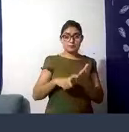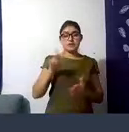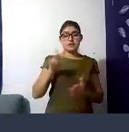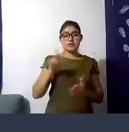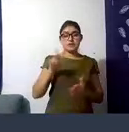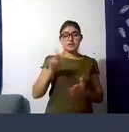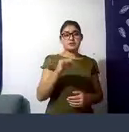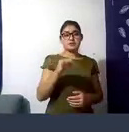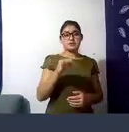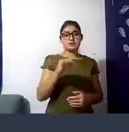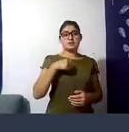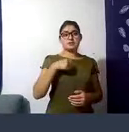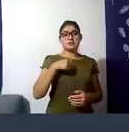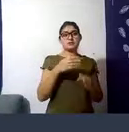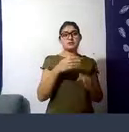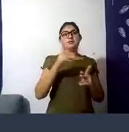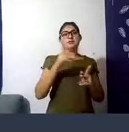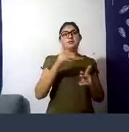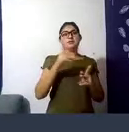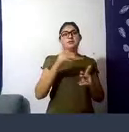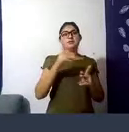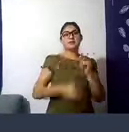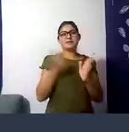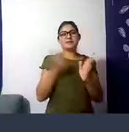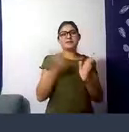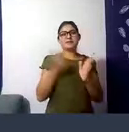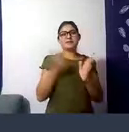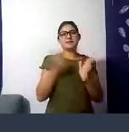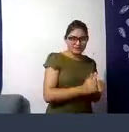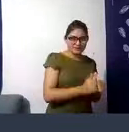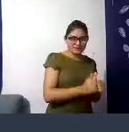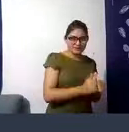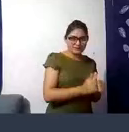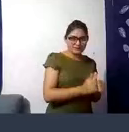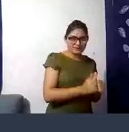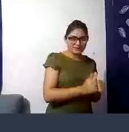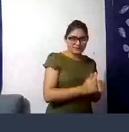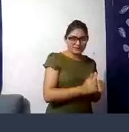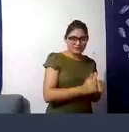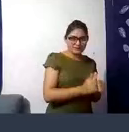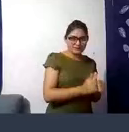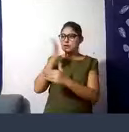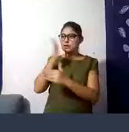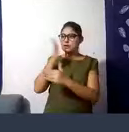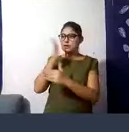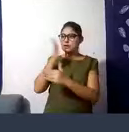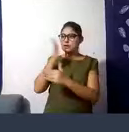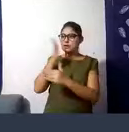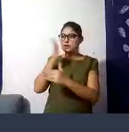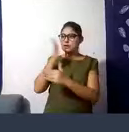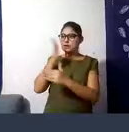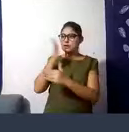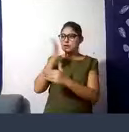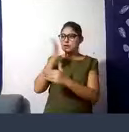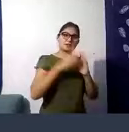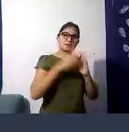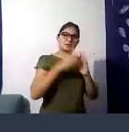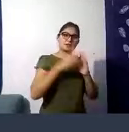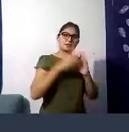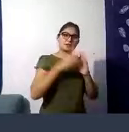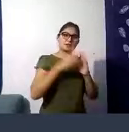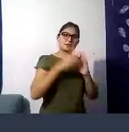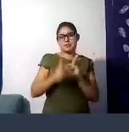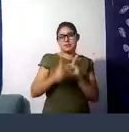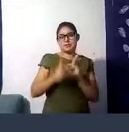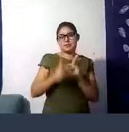cuarentenas cíclicas que van a obligar a que los niños y las niñas se queden en casa a lo mejor un mes y